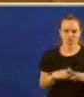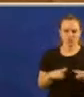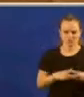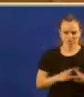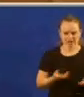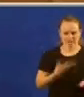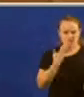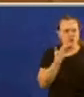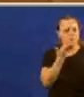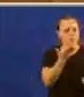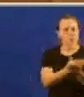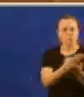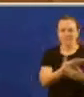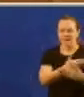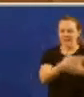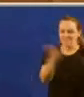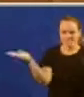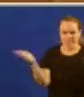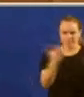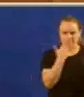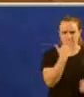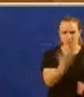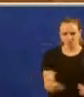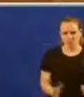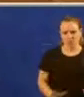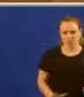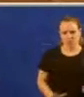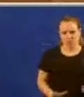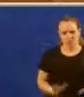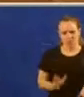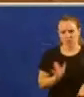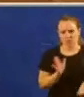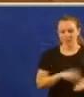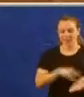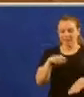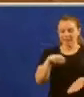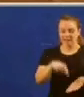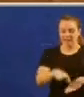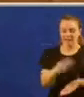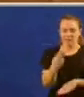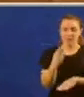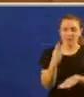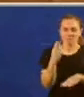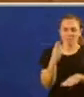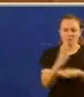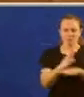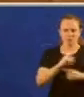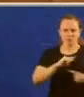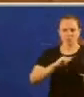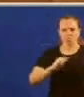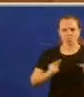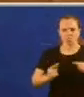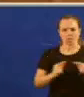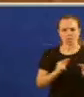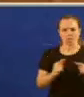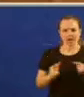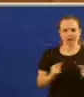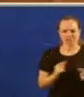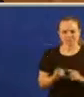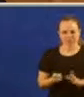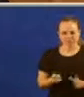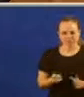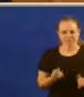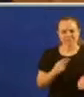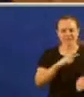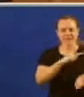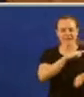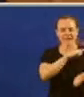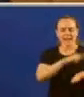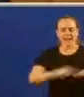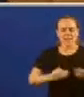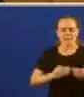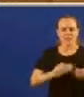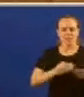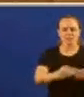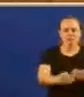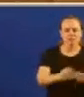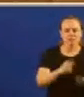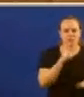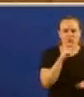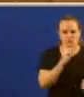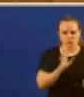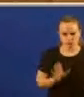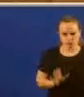sincera para que nesta Cámara podamos debatir sobre como vamos construir a Galiza do futuro.